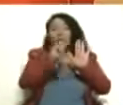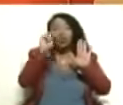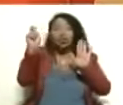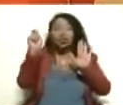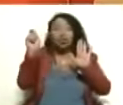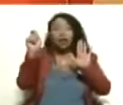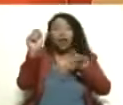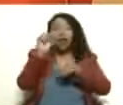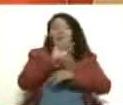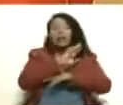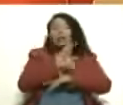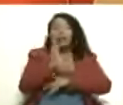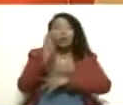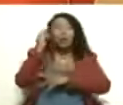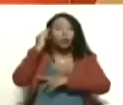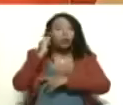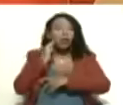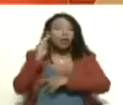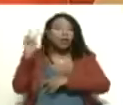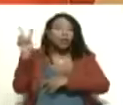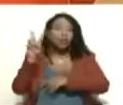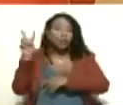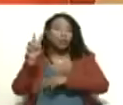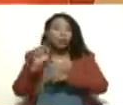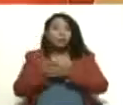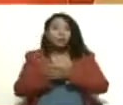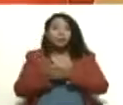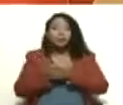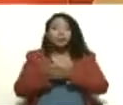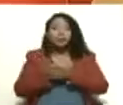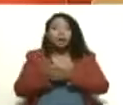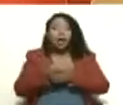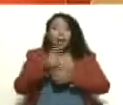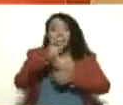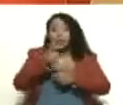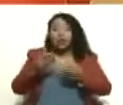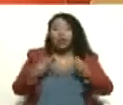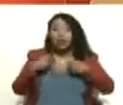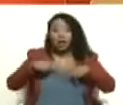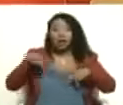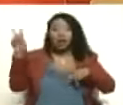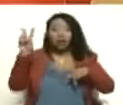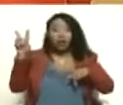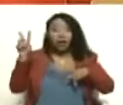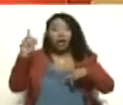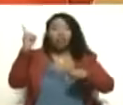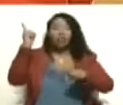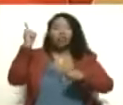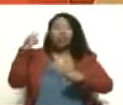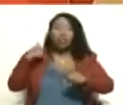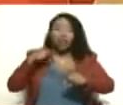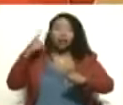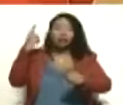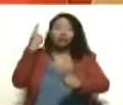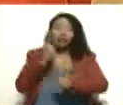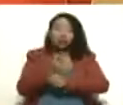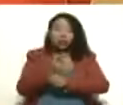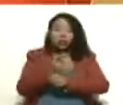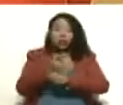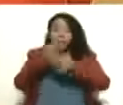República bolivariana de Venezuela los venezolanos y venezolanas tienen El Deber de honrar y defender a la